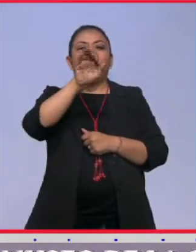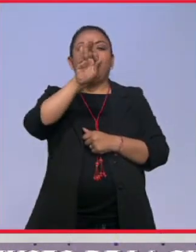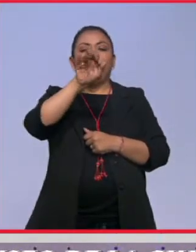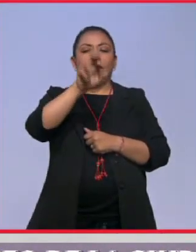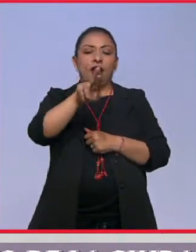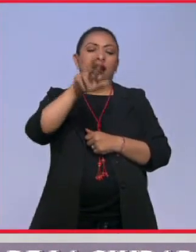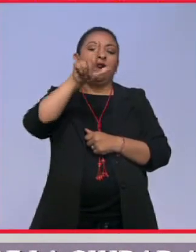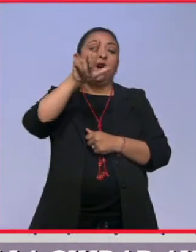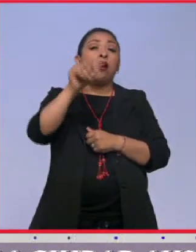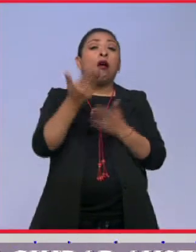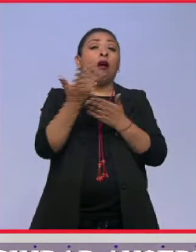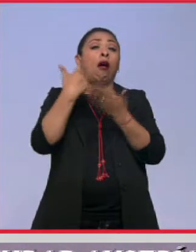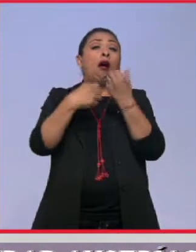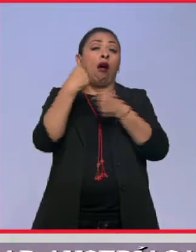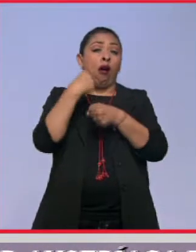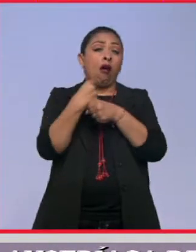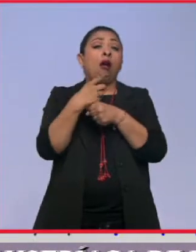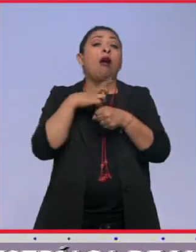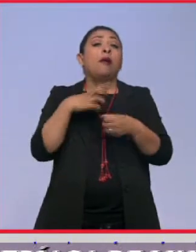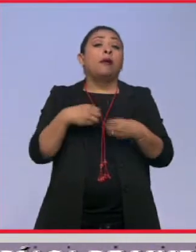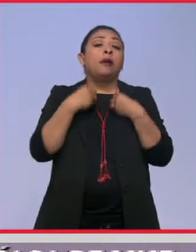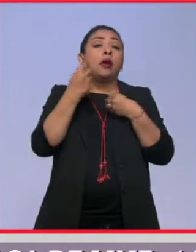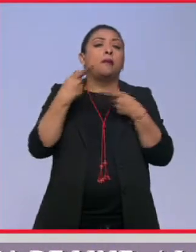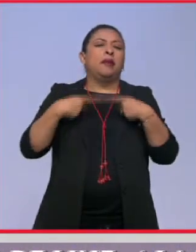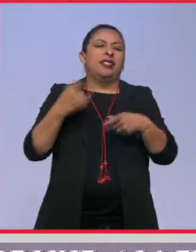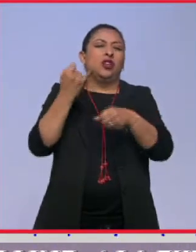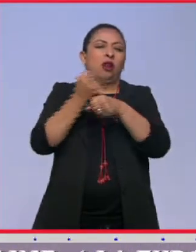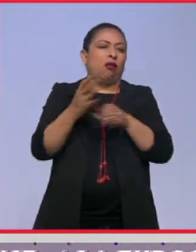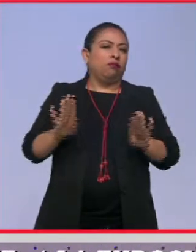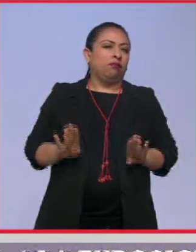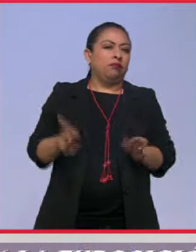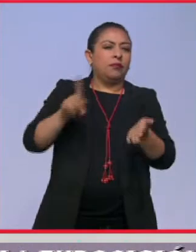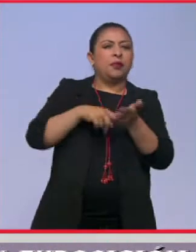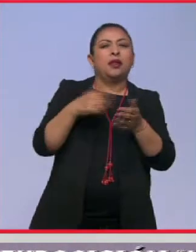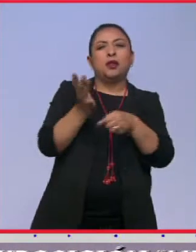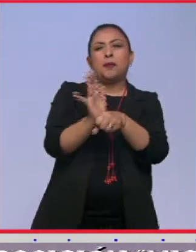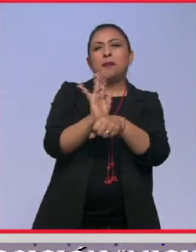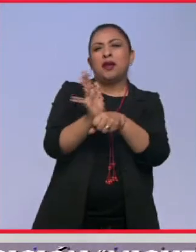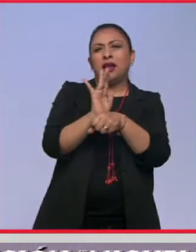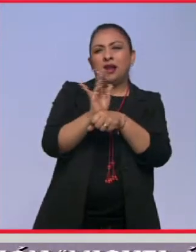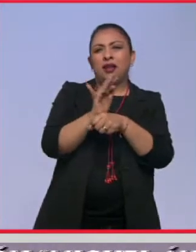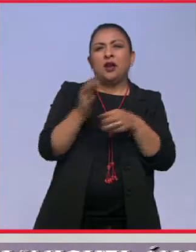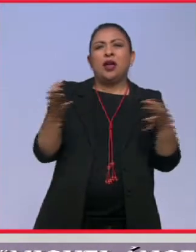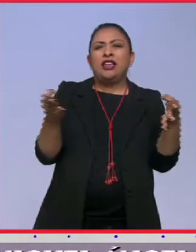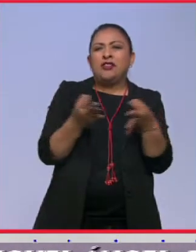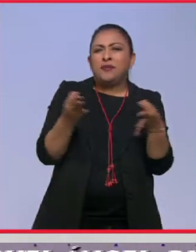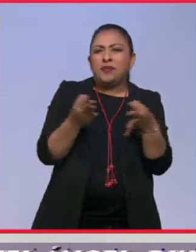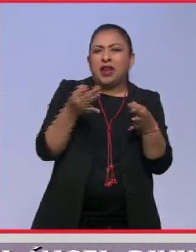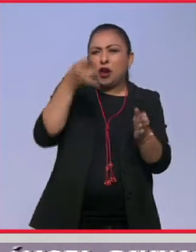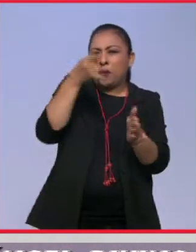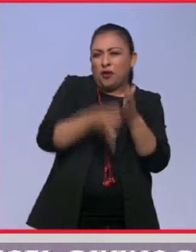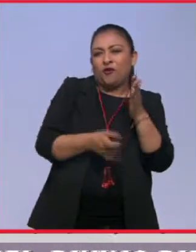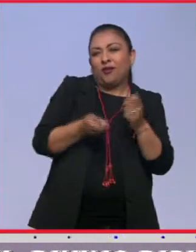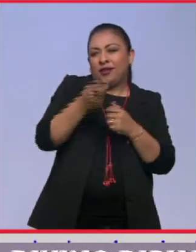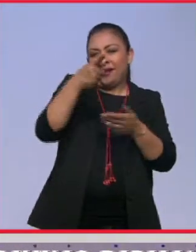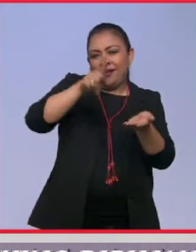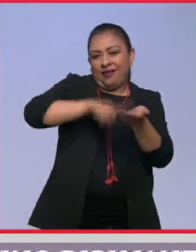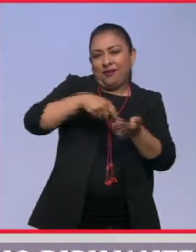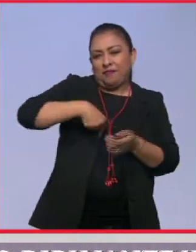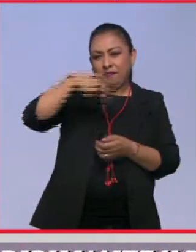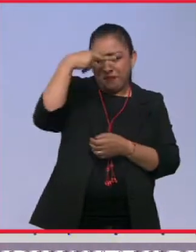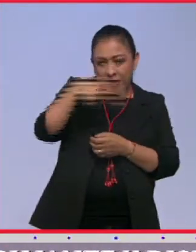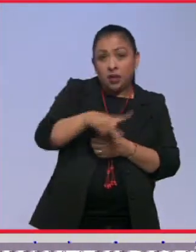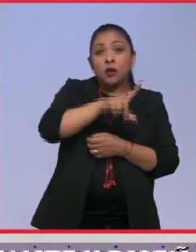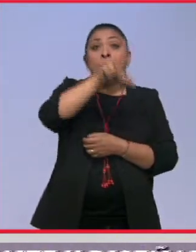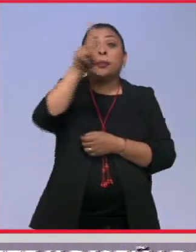ya bastantes años dando vida a un personaje muy particular en una película que se llamaba Invierno Profundo, le pusieron en nuestro país, y luego ya